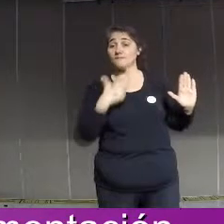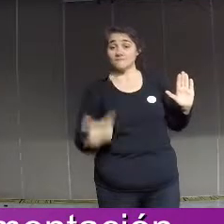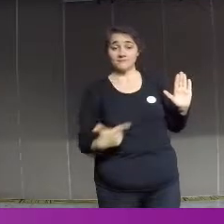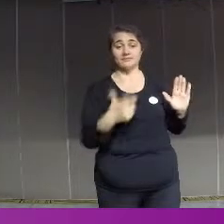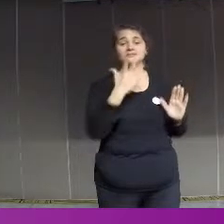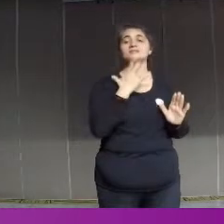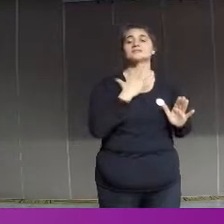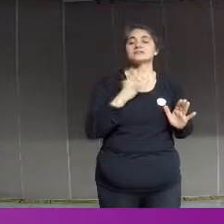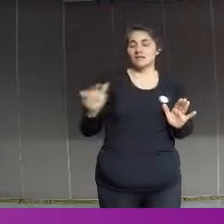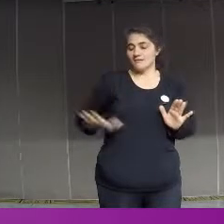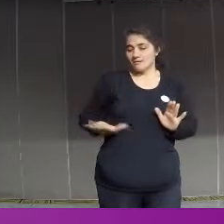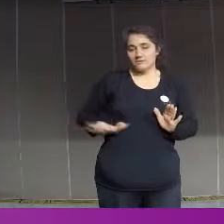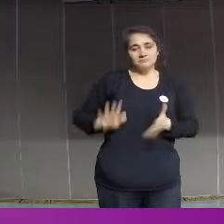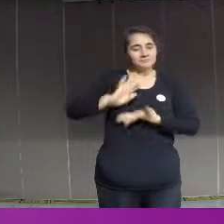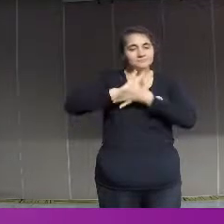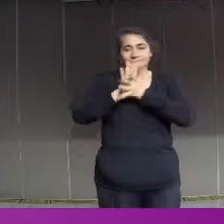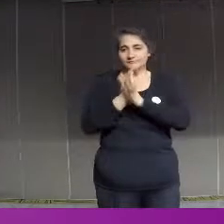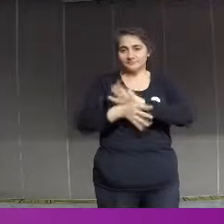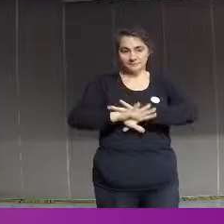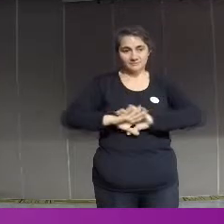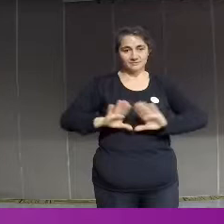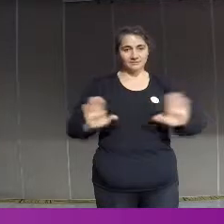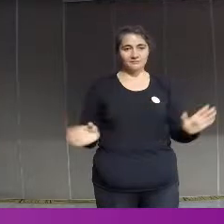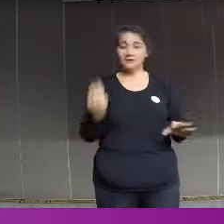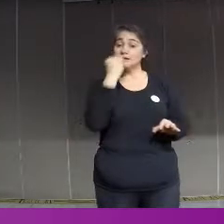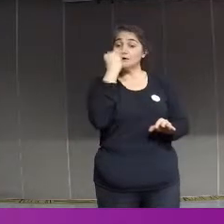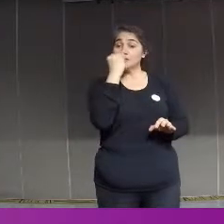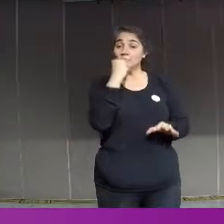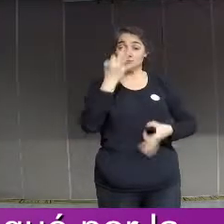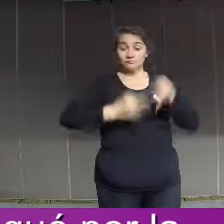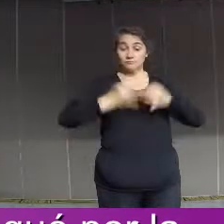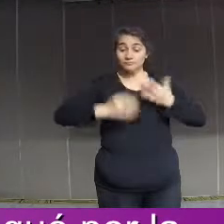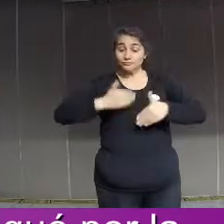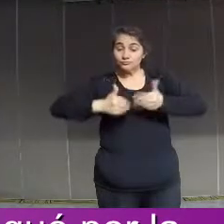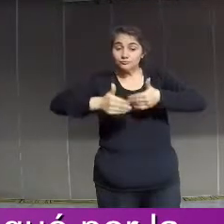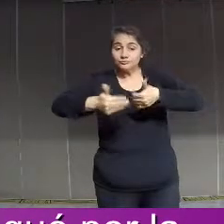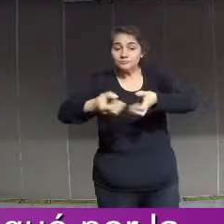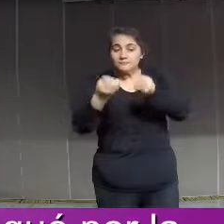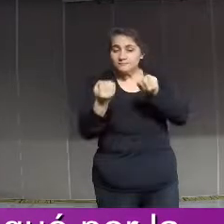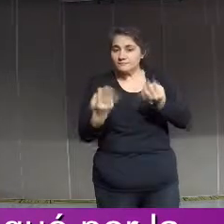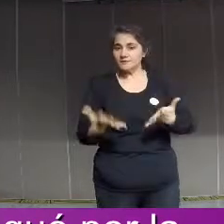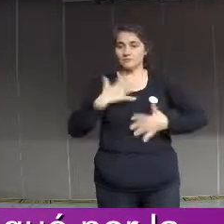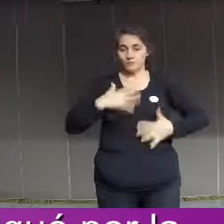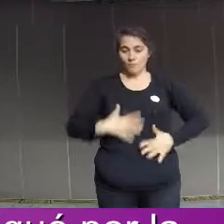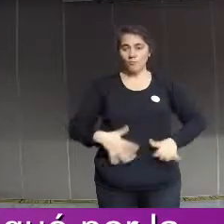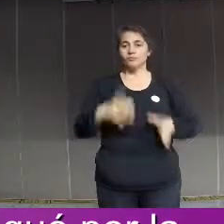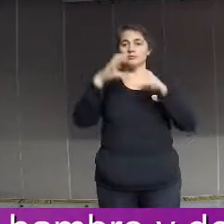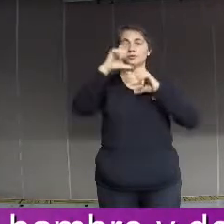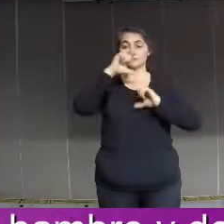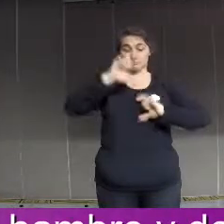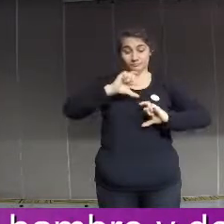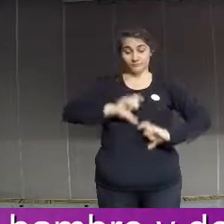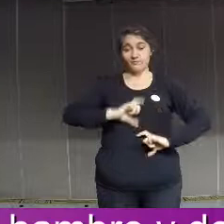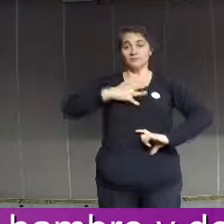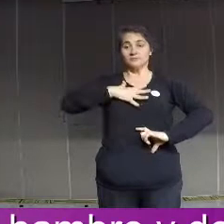sed, por el desarrollo de habilidades para la alimentación y por el funcionamiento del sistema motor oral y la coordinación